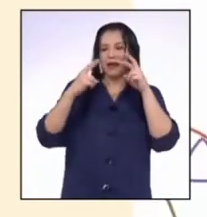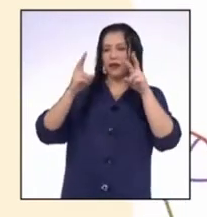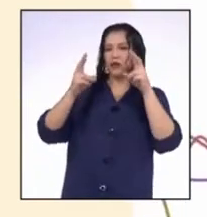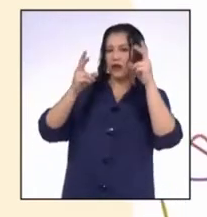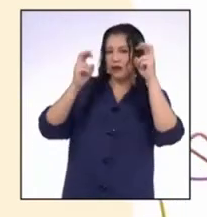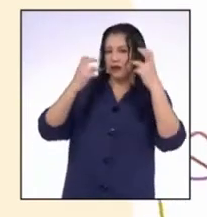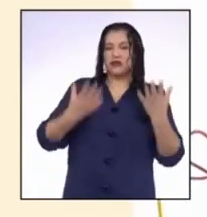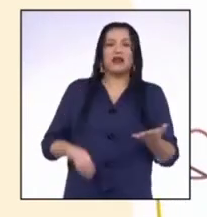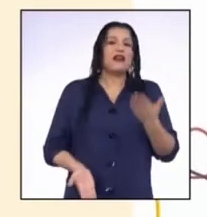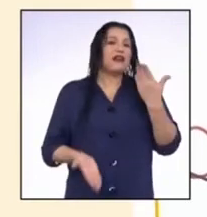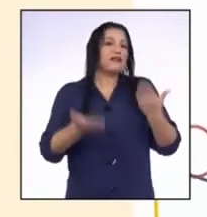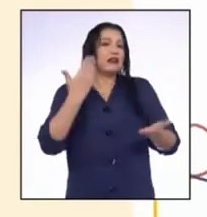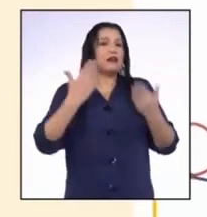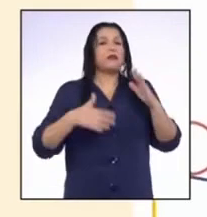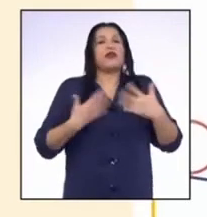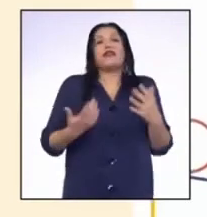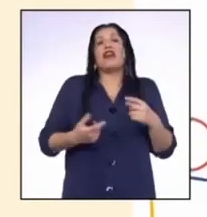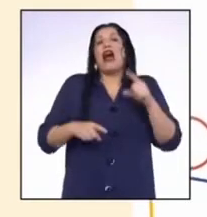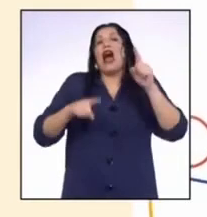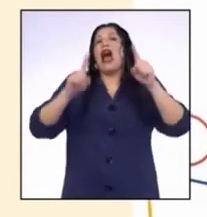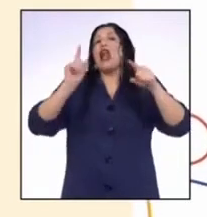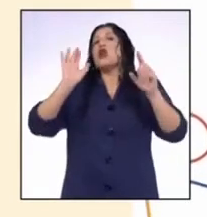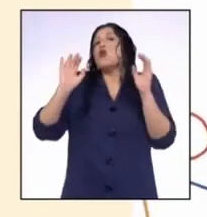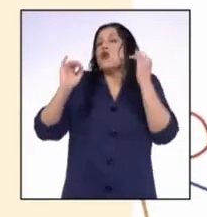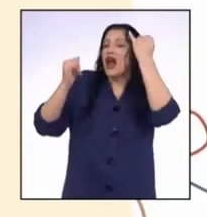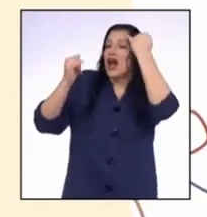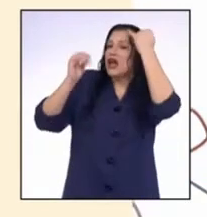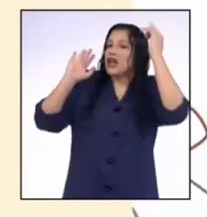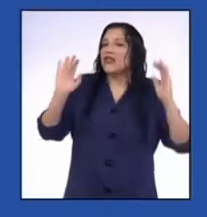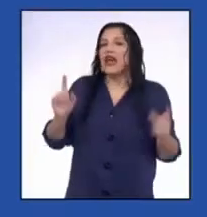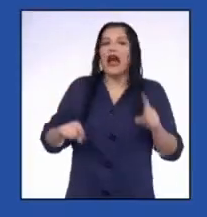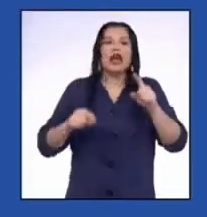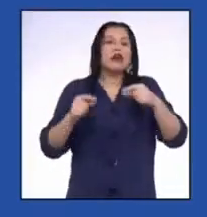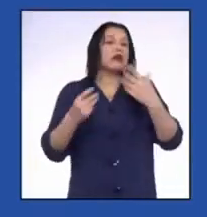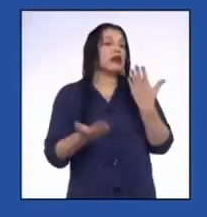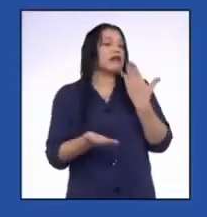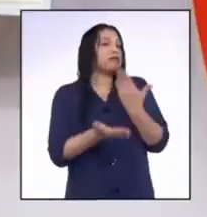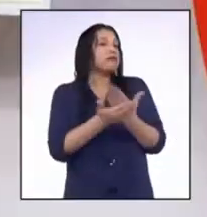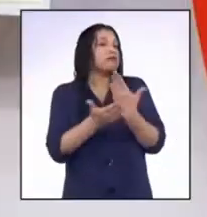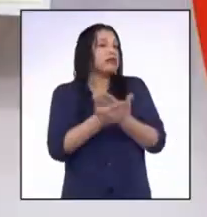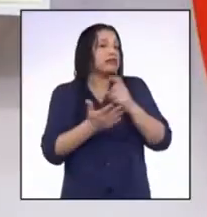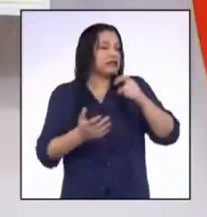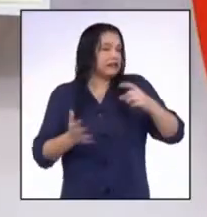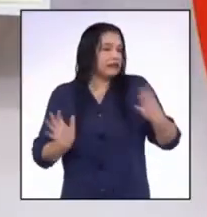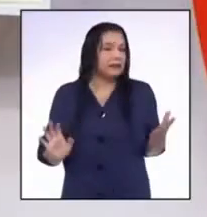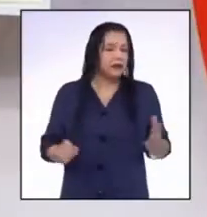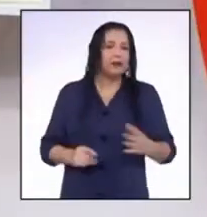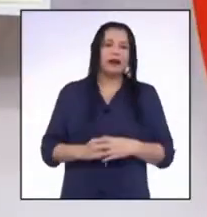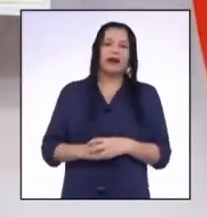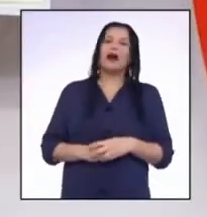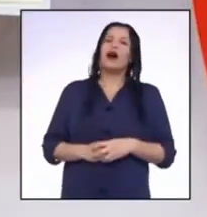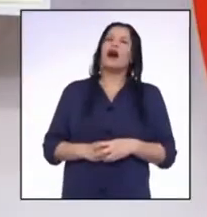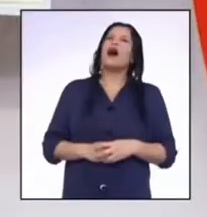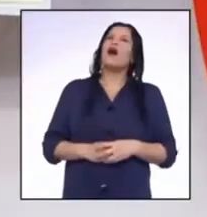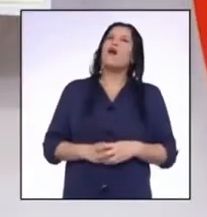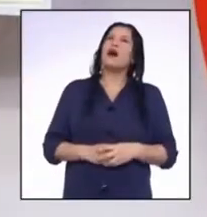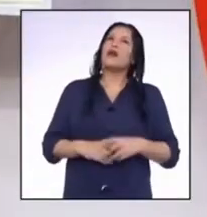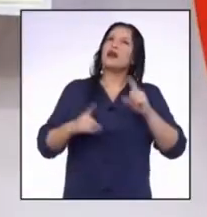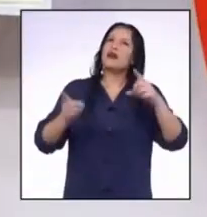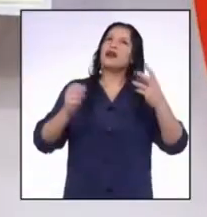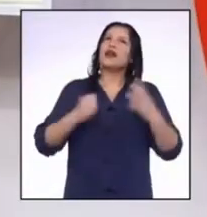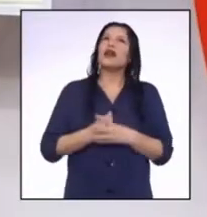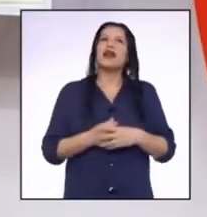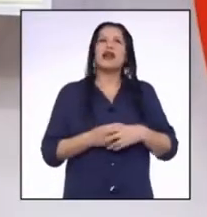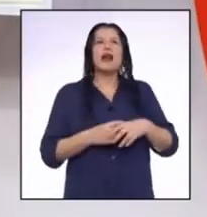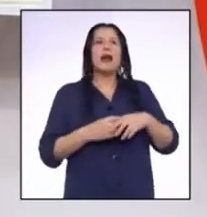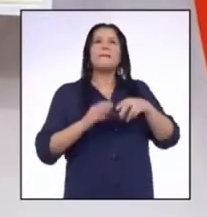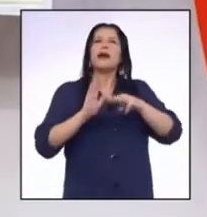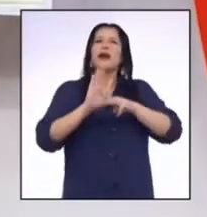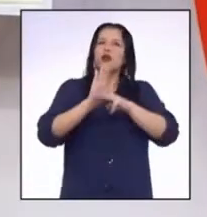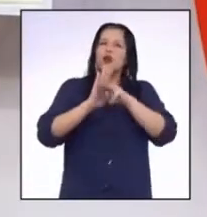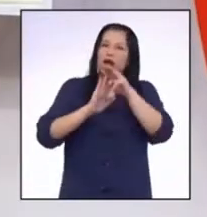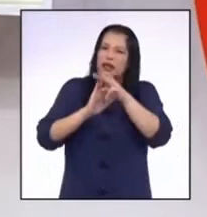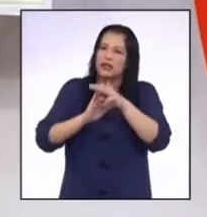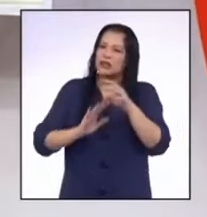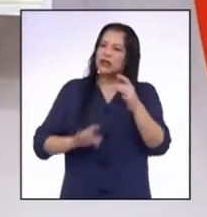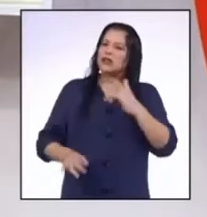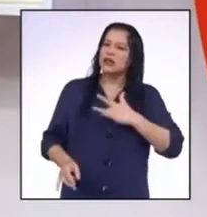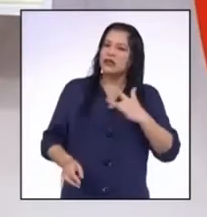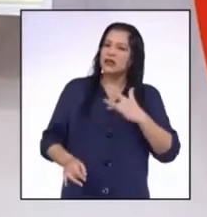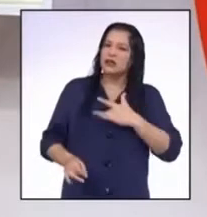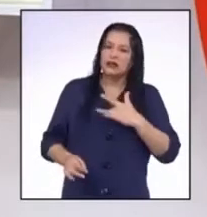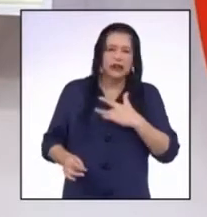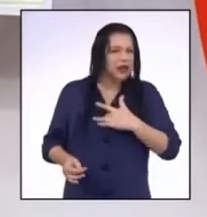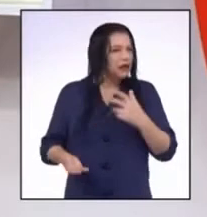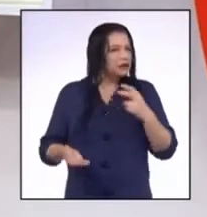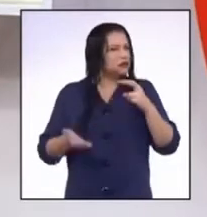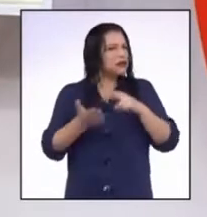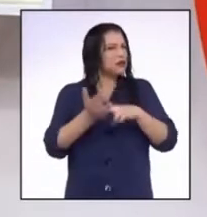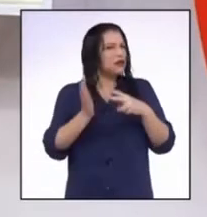fondo, podría ser una hipótesis, una idea que se ensaya. Creo que cuando dice hondura, madurez y sensibilidad,